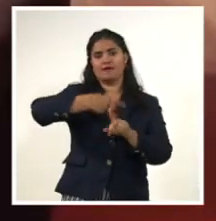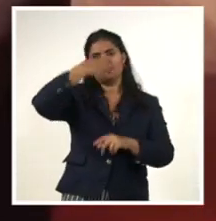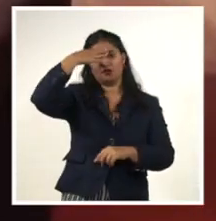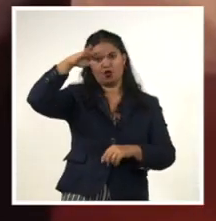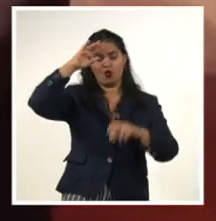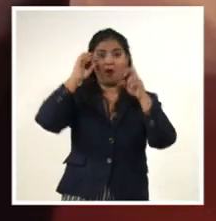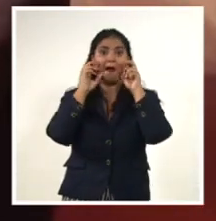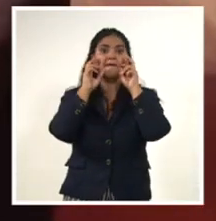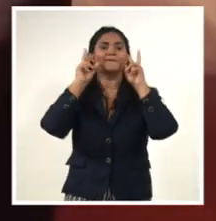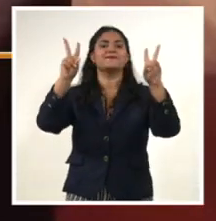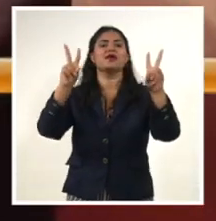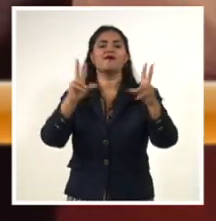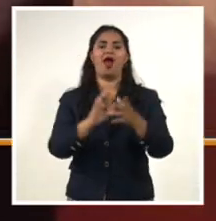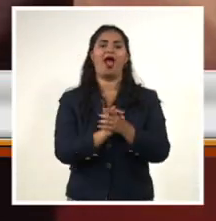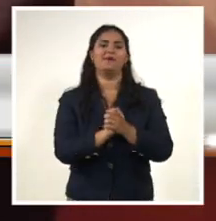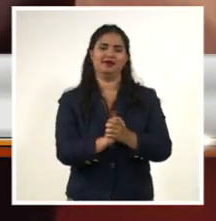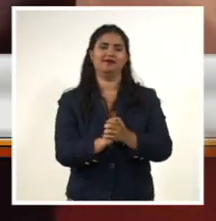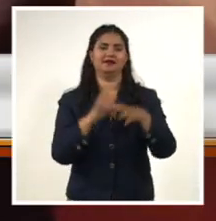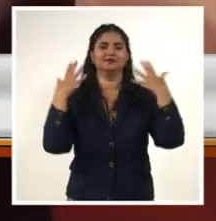cubano con el pueblo uruguayo!